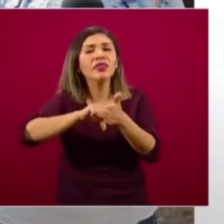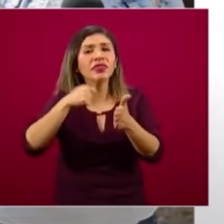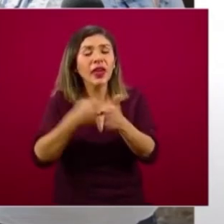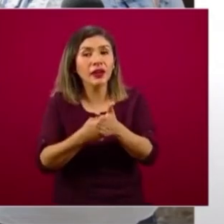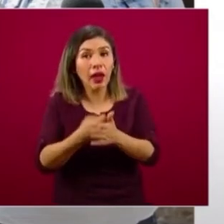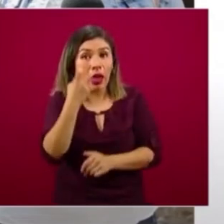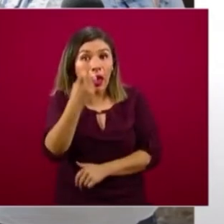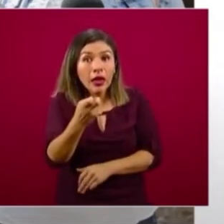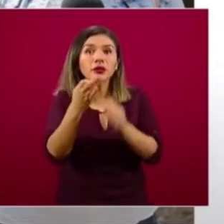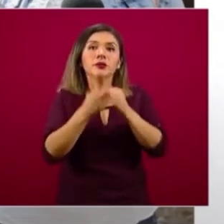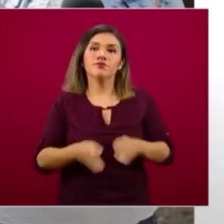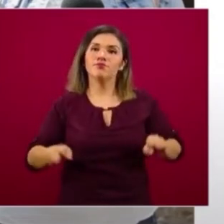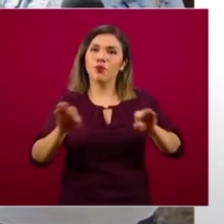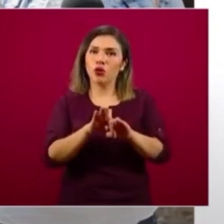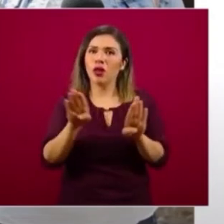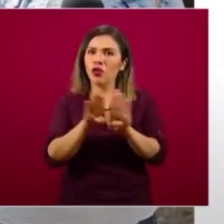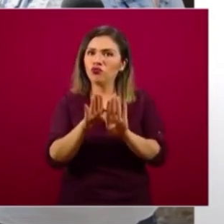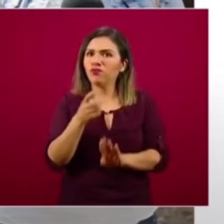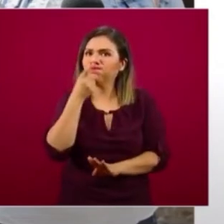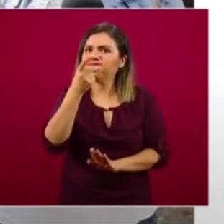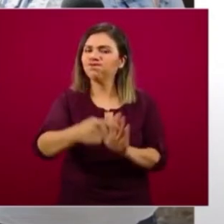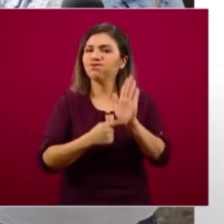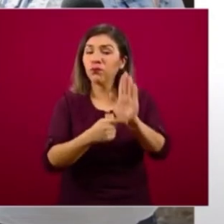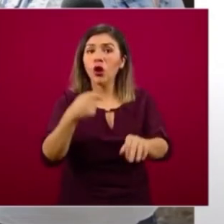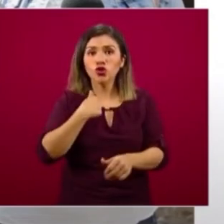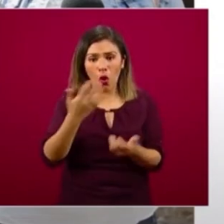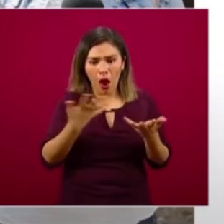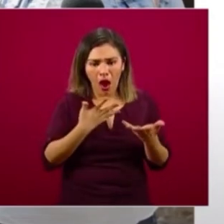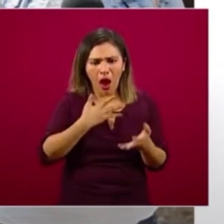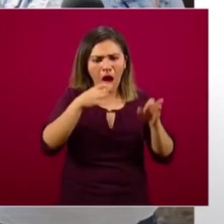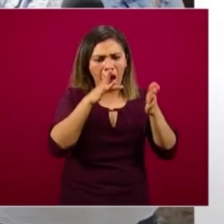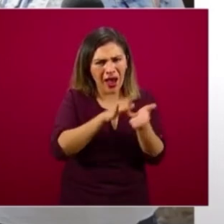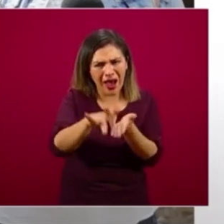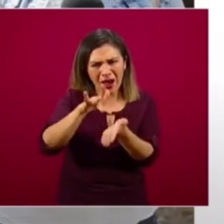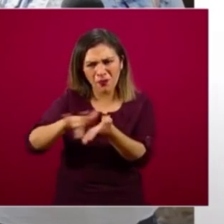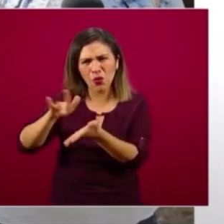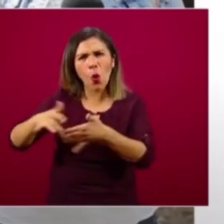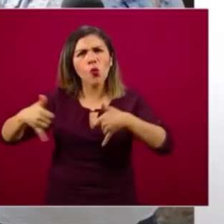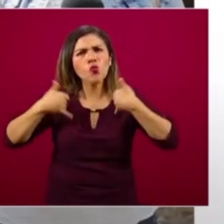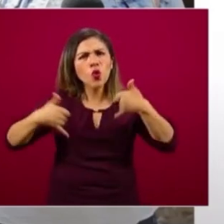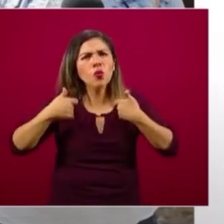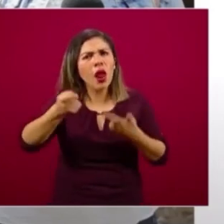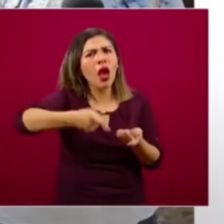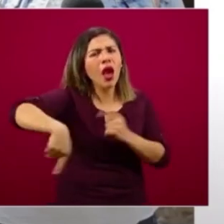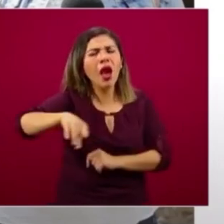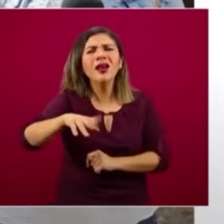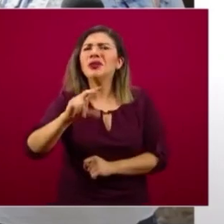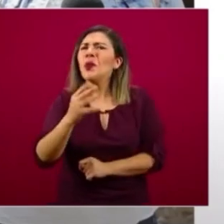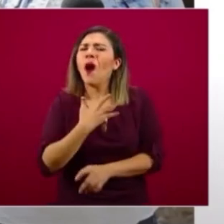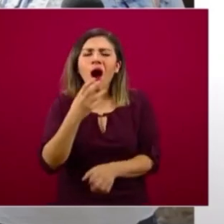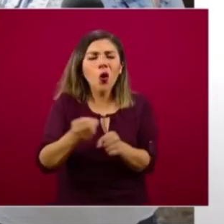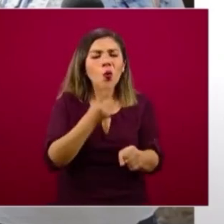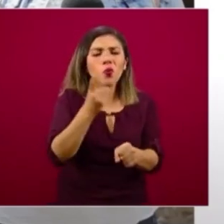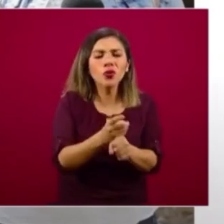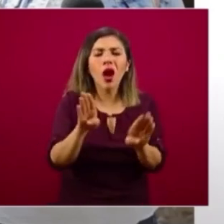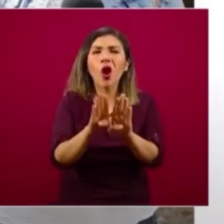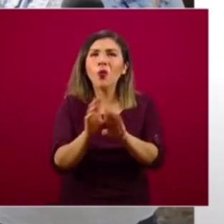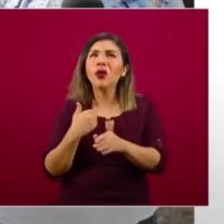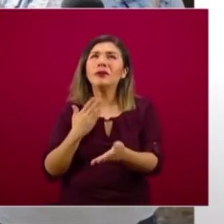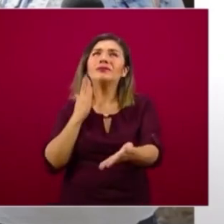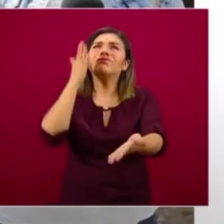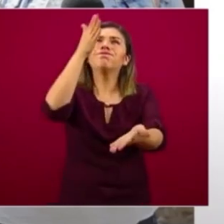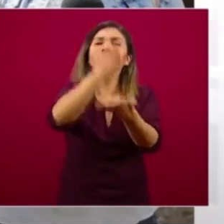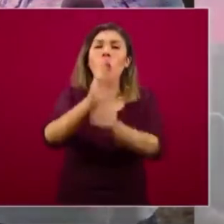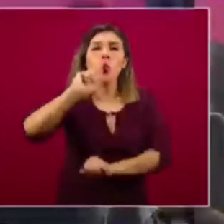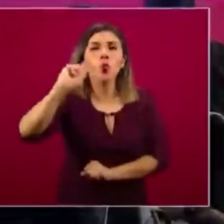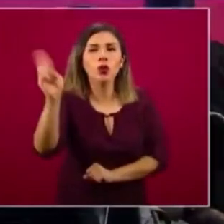importante señalar porque por una parte estamos apoyando a jóvenes que quizá no tuvieron la oportunidad de llegar a la universidad o